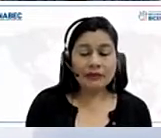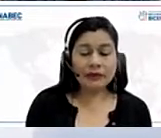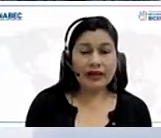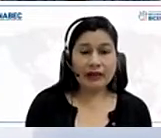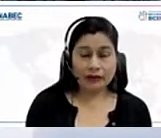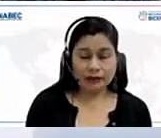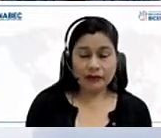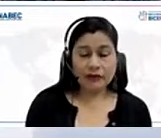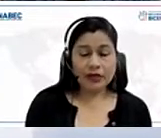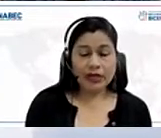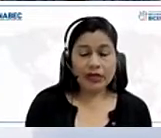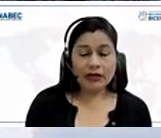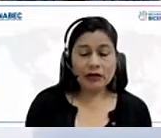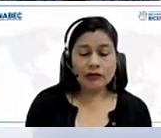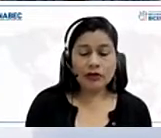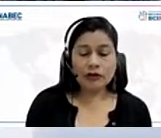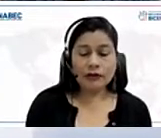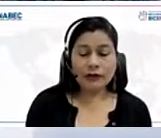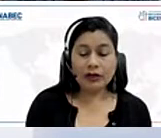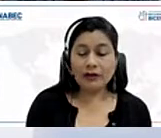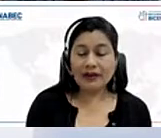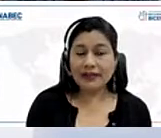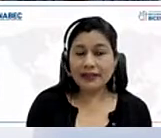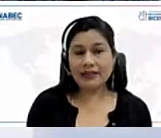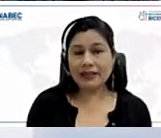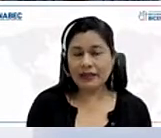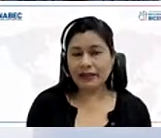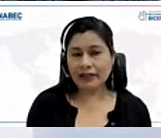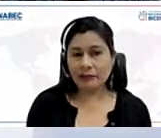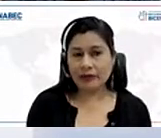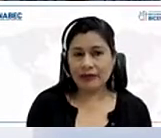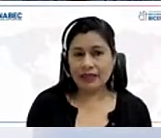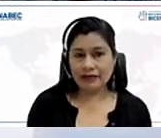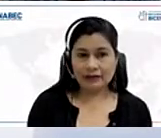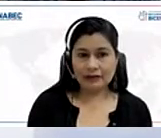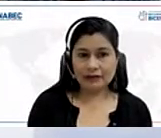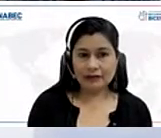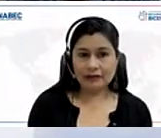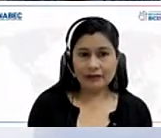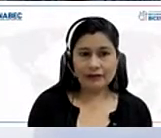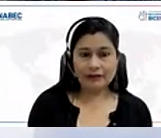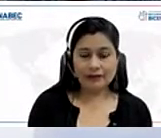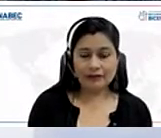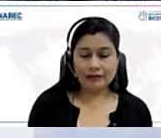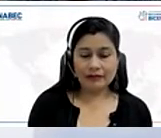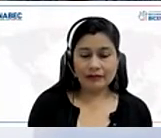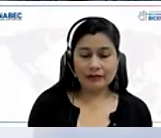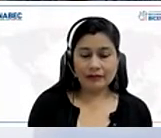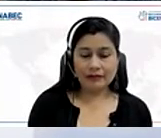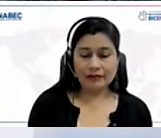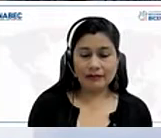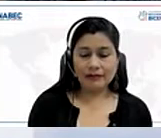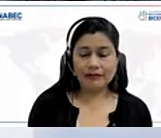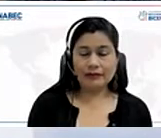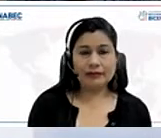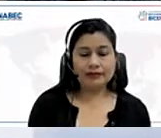beca de posgrado, ¿cómo confirmo que mi plan de tesis está disponible? Bueno, usualmente se